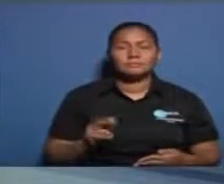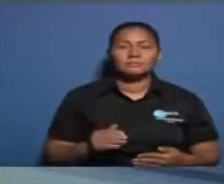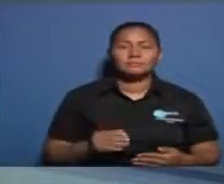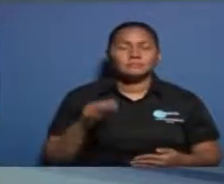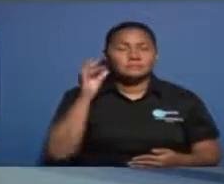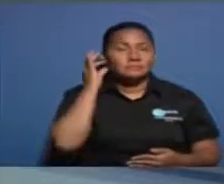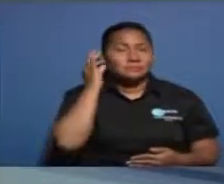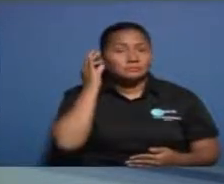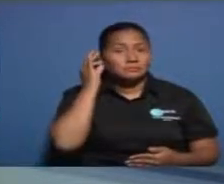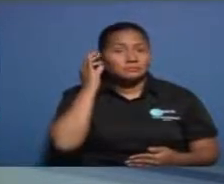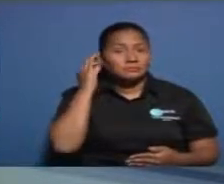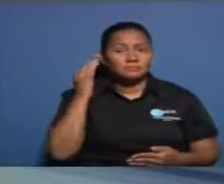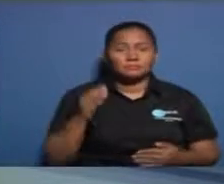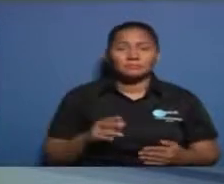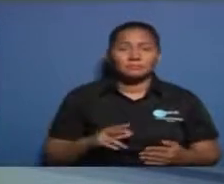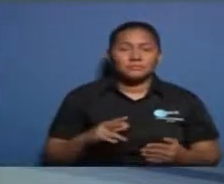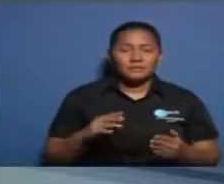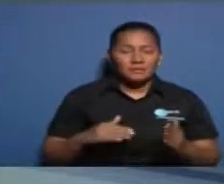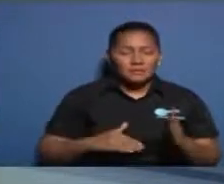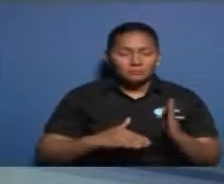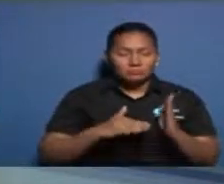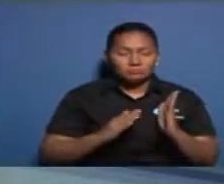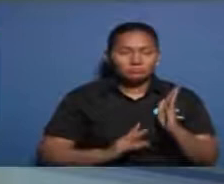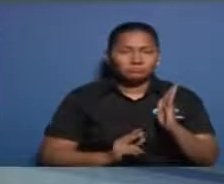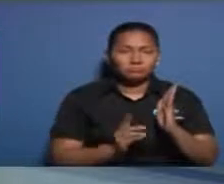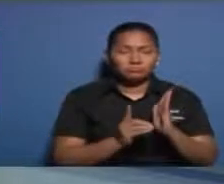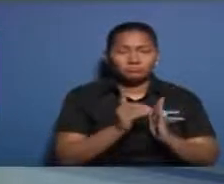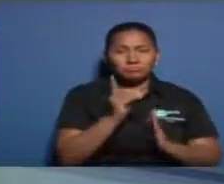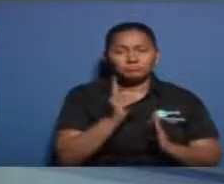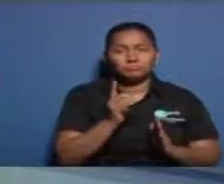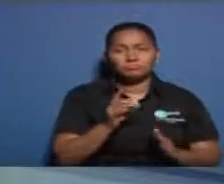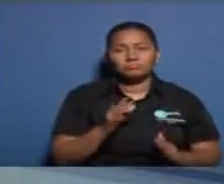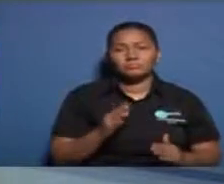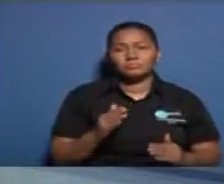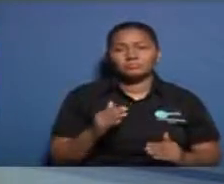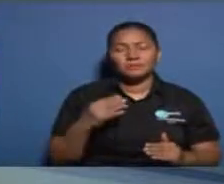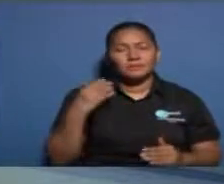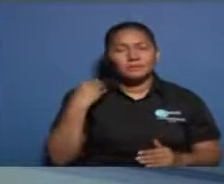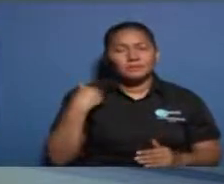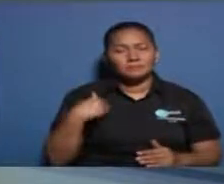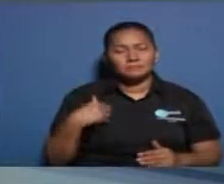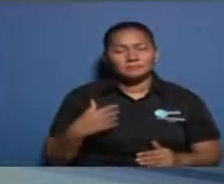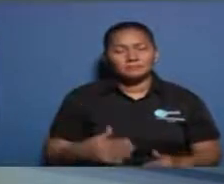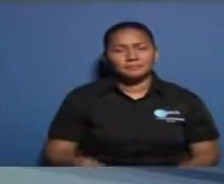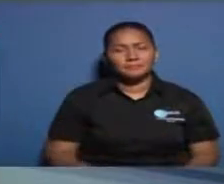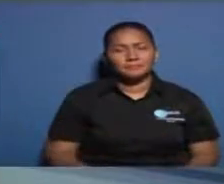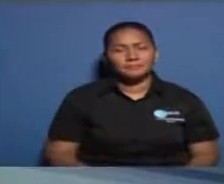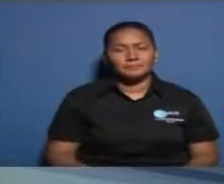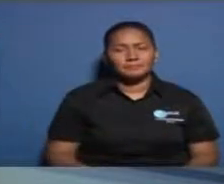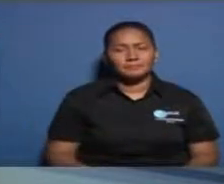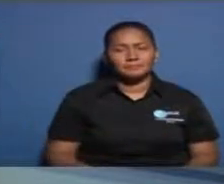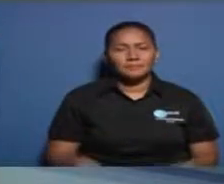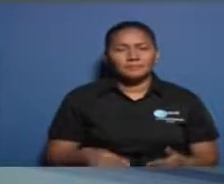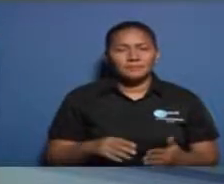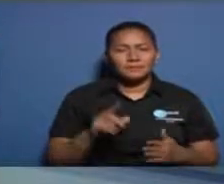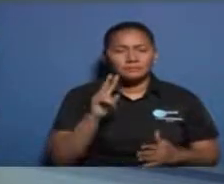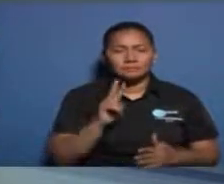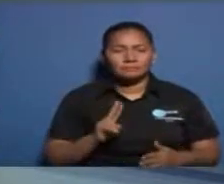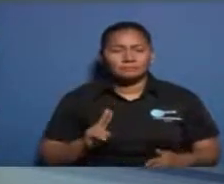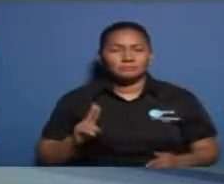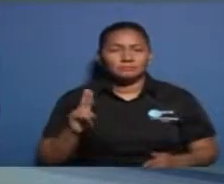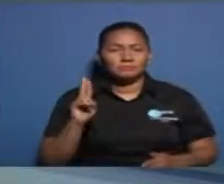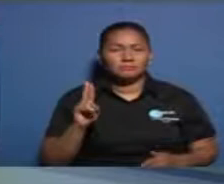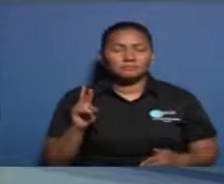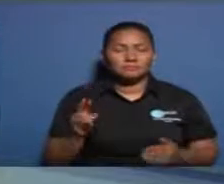triplica a la masculina con la excepción de la universidad tecnológica y la umi marítima que son las